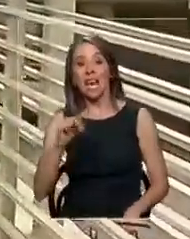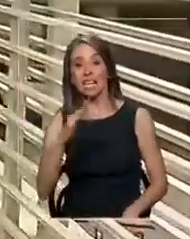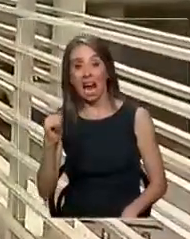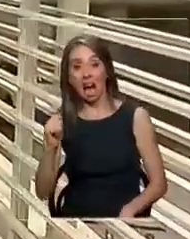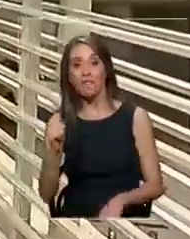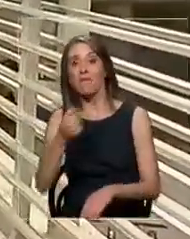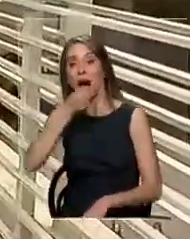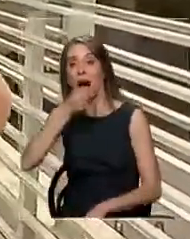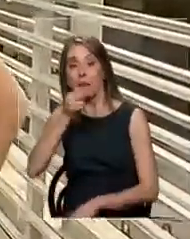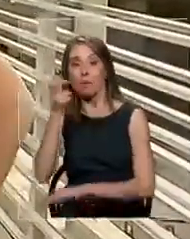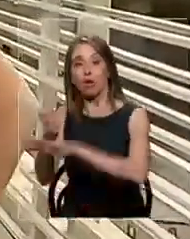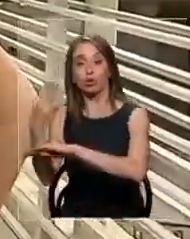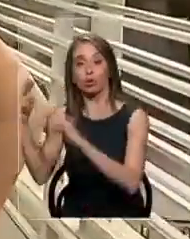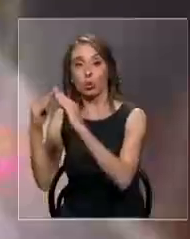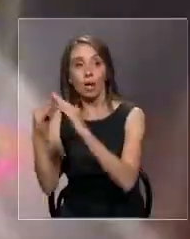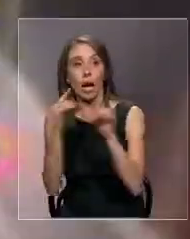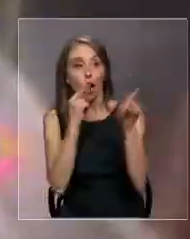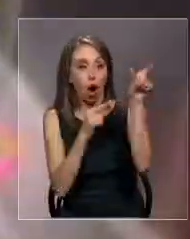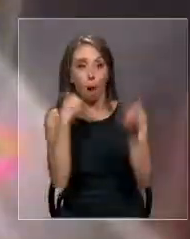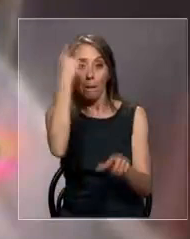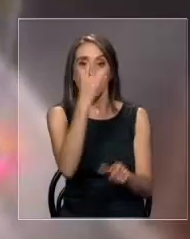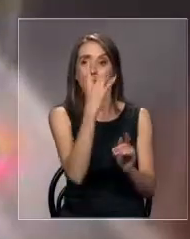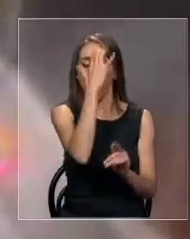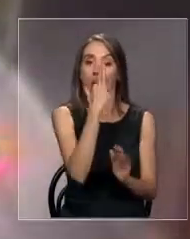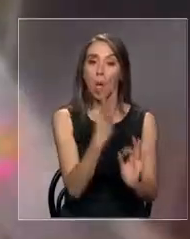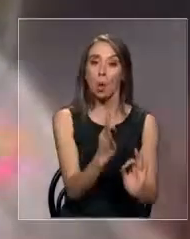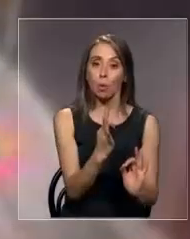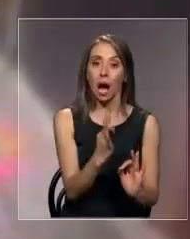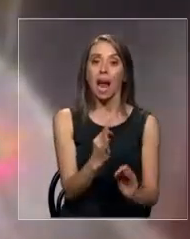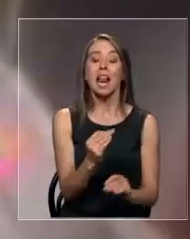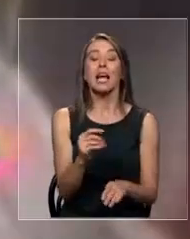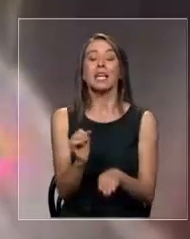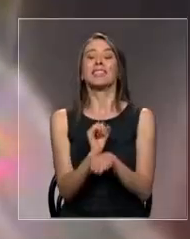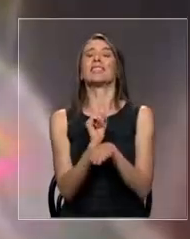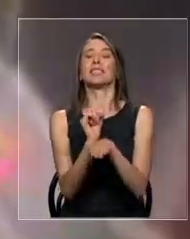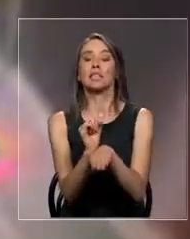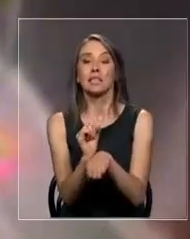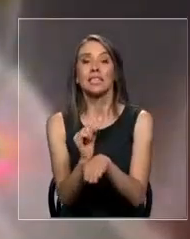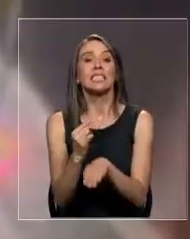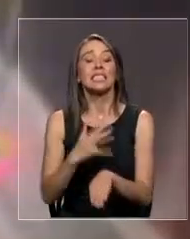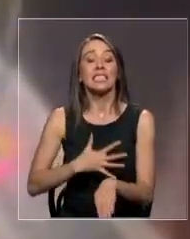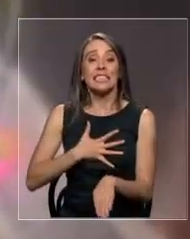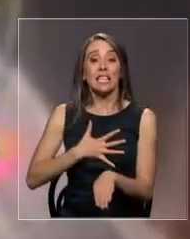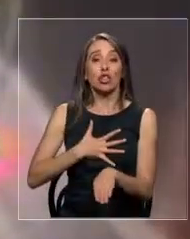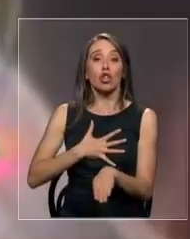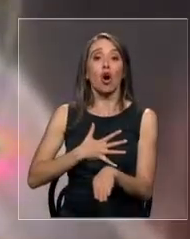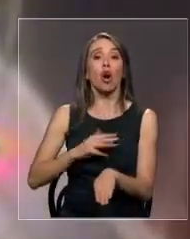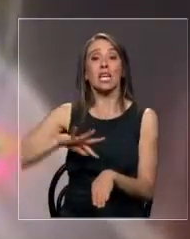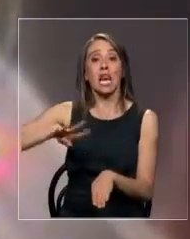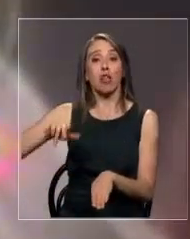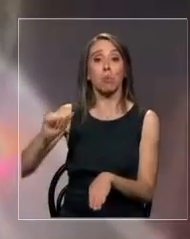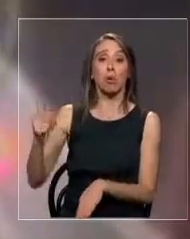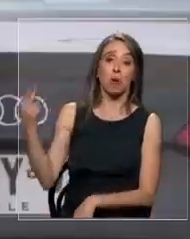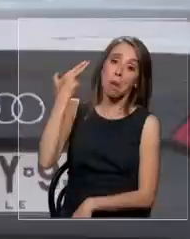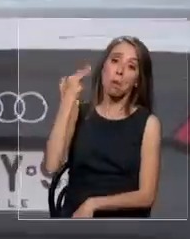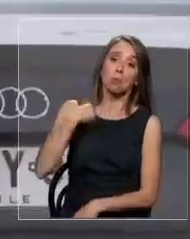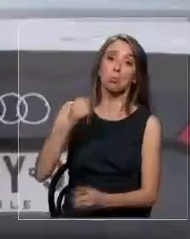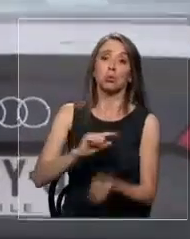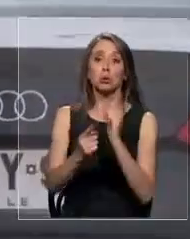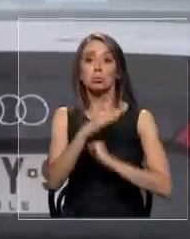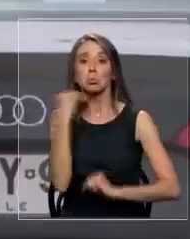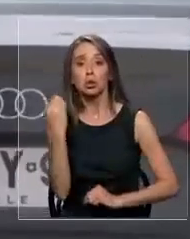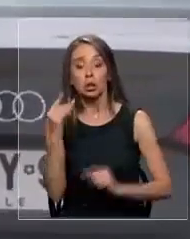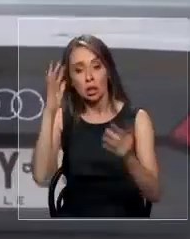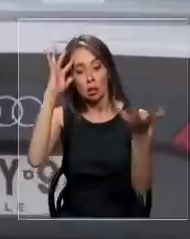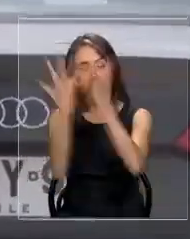casa, Gonzalo Gutiérrez sintió que su vida estuvo por segundos en mano de un grupo de delincuentes absolutamente